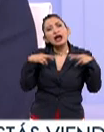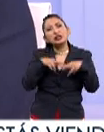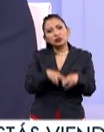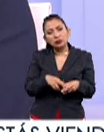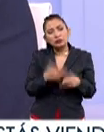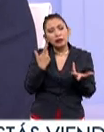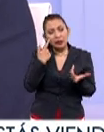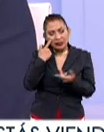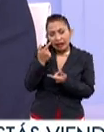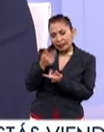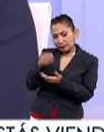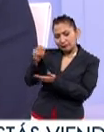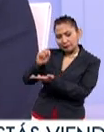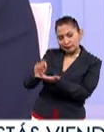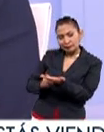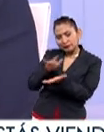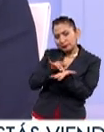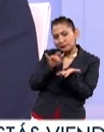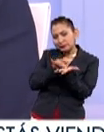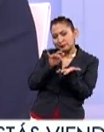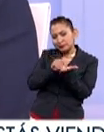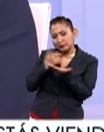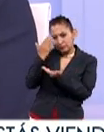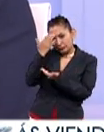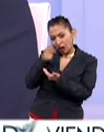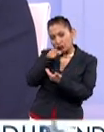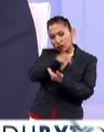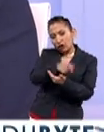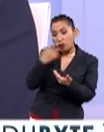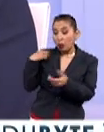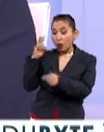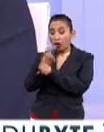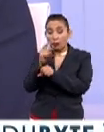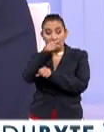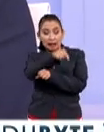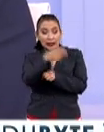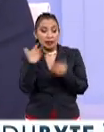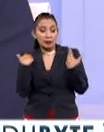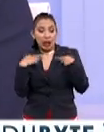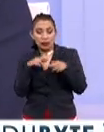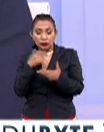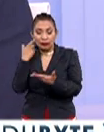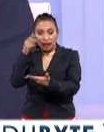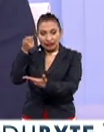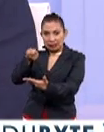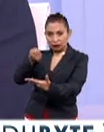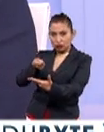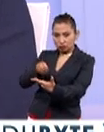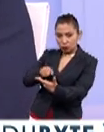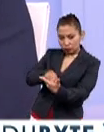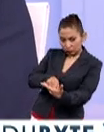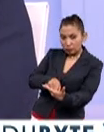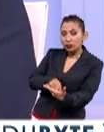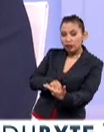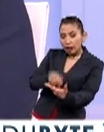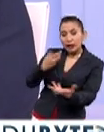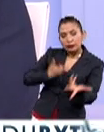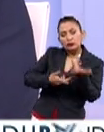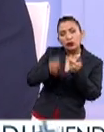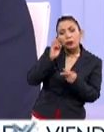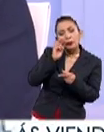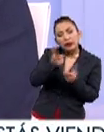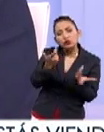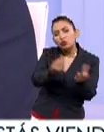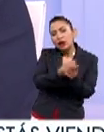decir, tienes un instrumento que tienen que conocer tanto el observador como el observado, y sobre eso se retroalimenta la